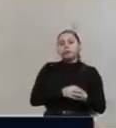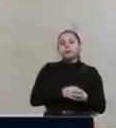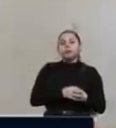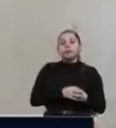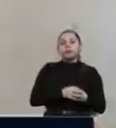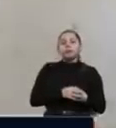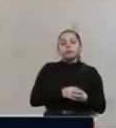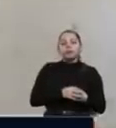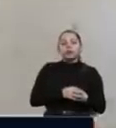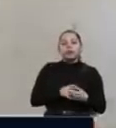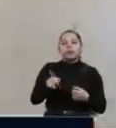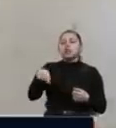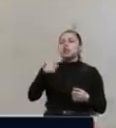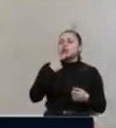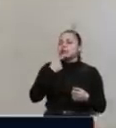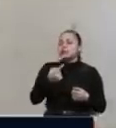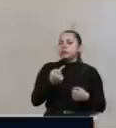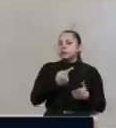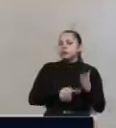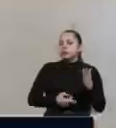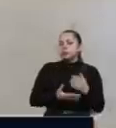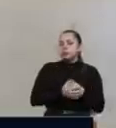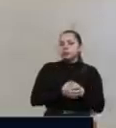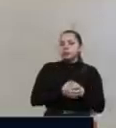Decían que